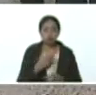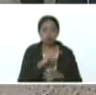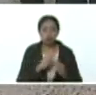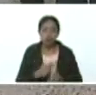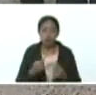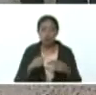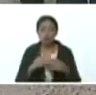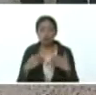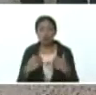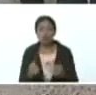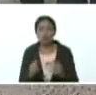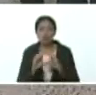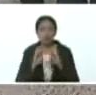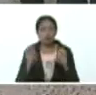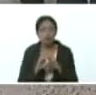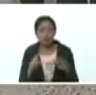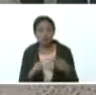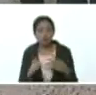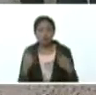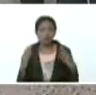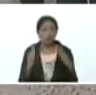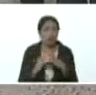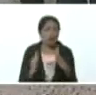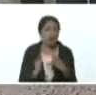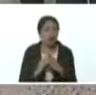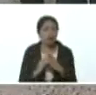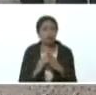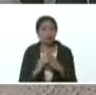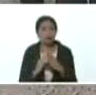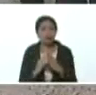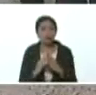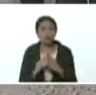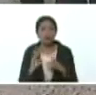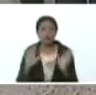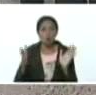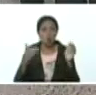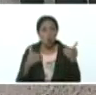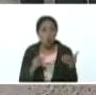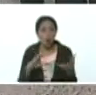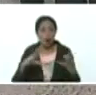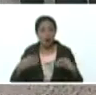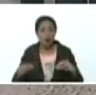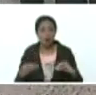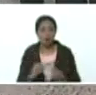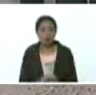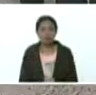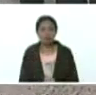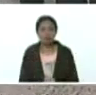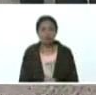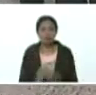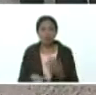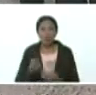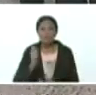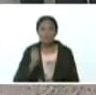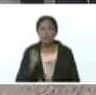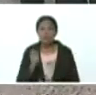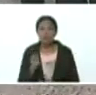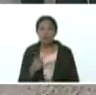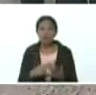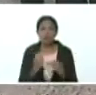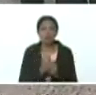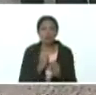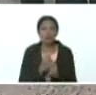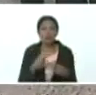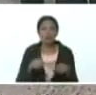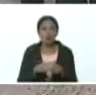con la salud, con la educación, con las viviendas, con los CLAP, con las pensiones, con el trabajo de